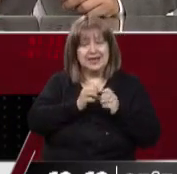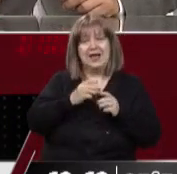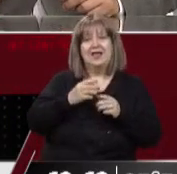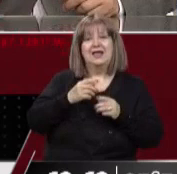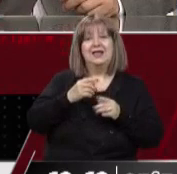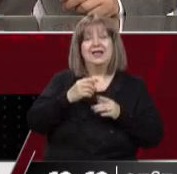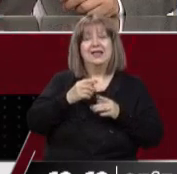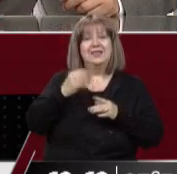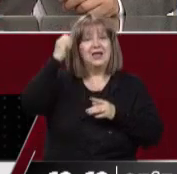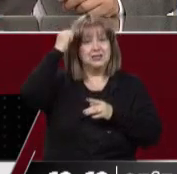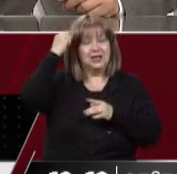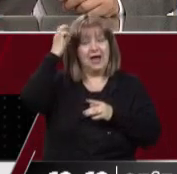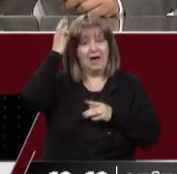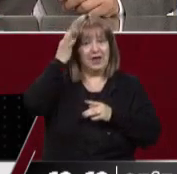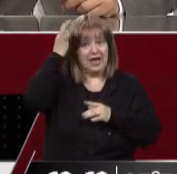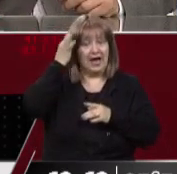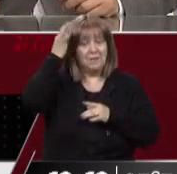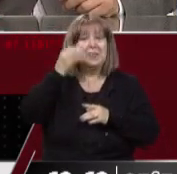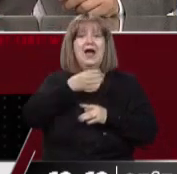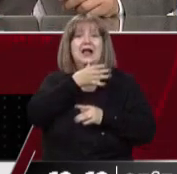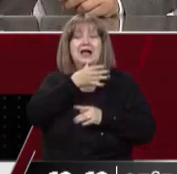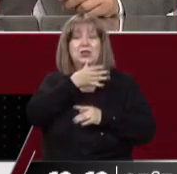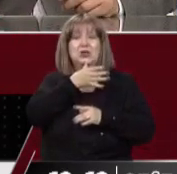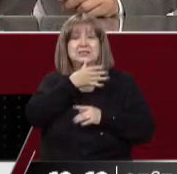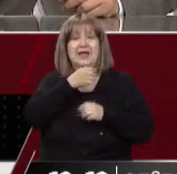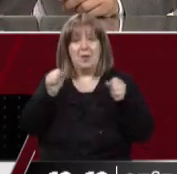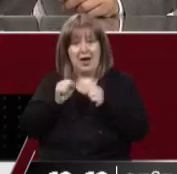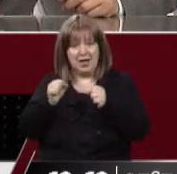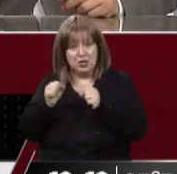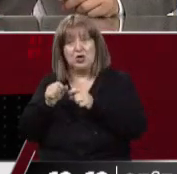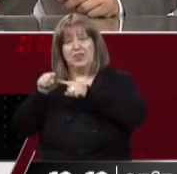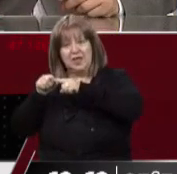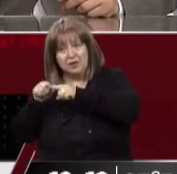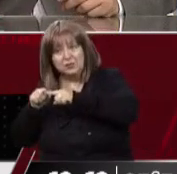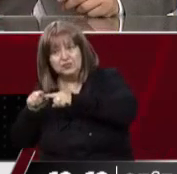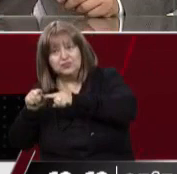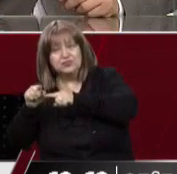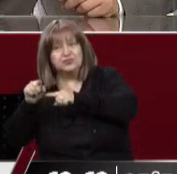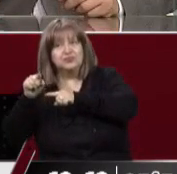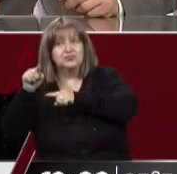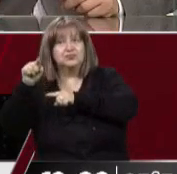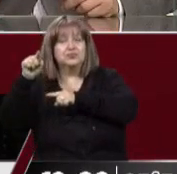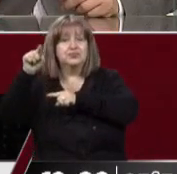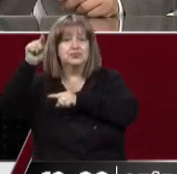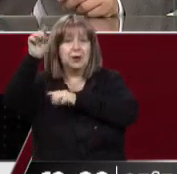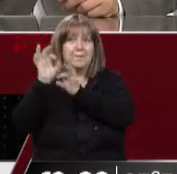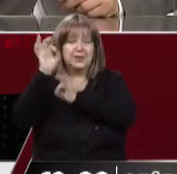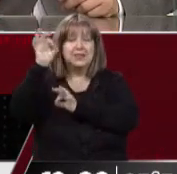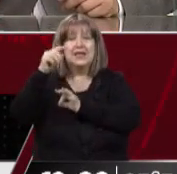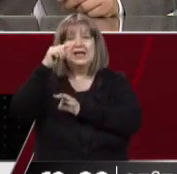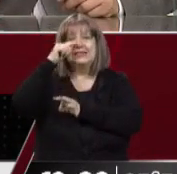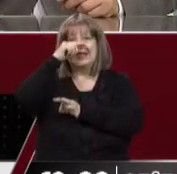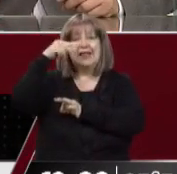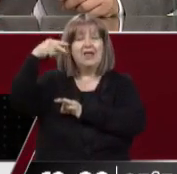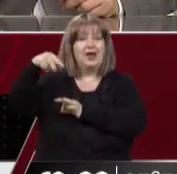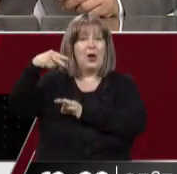Ciudad del Cabo, Sudáfrica, el 14 de mayo. Sí. Y terminó el viaje acá el 7 de